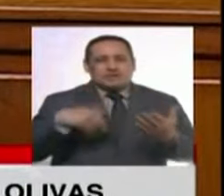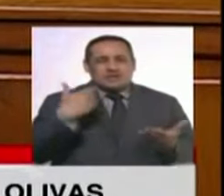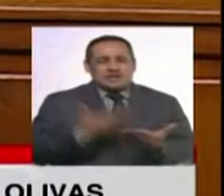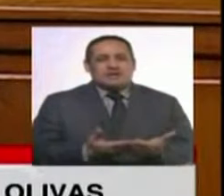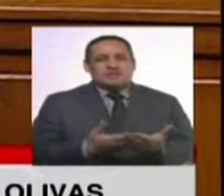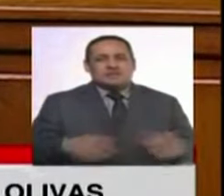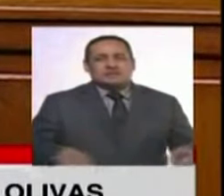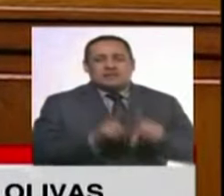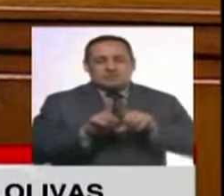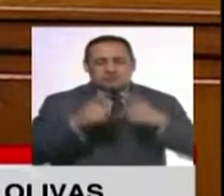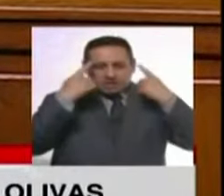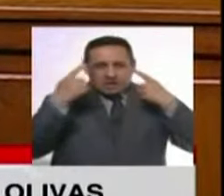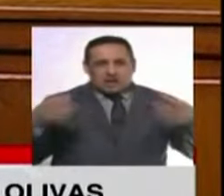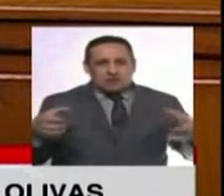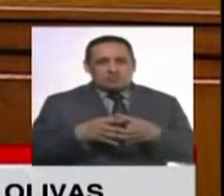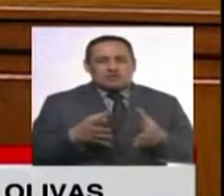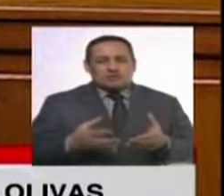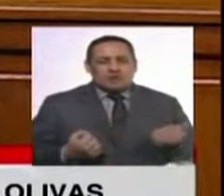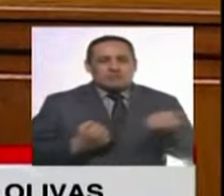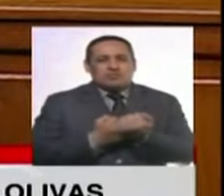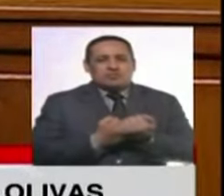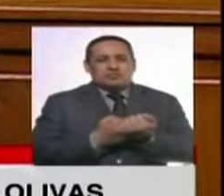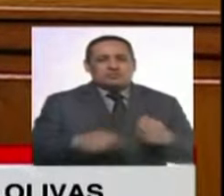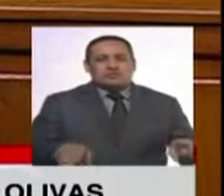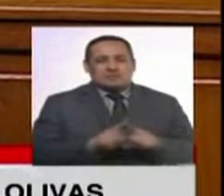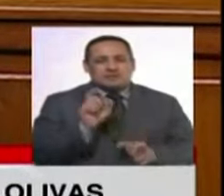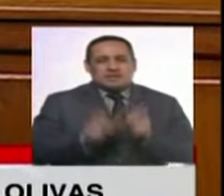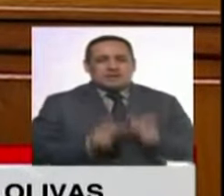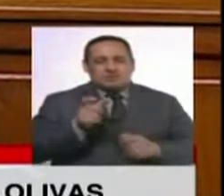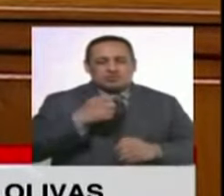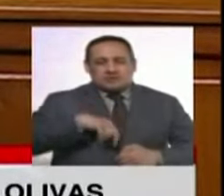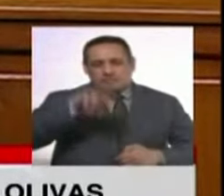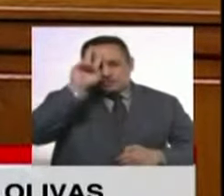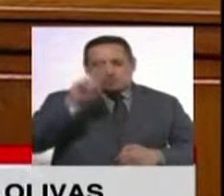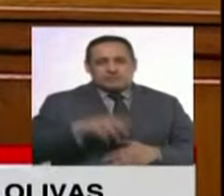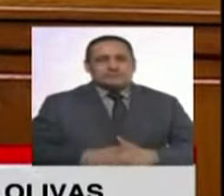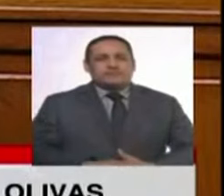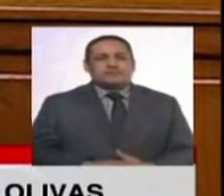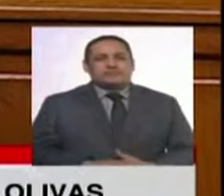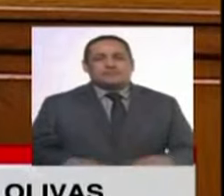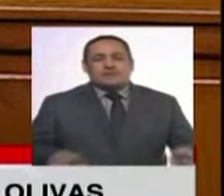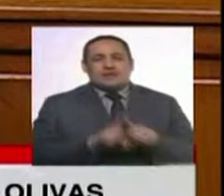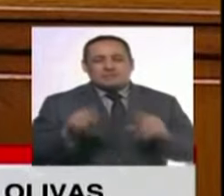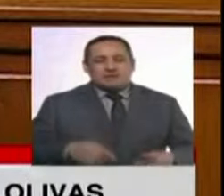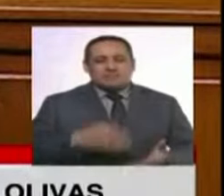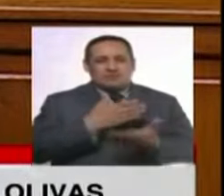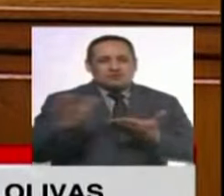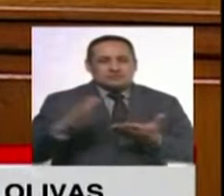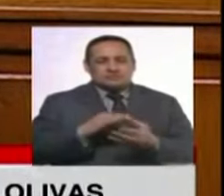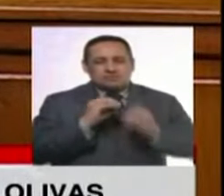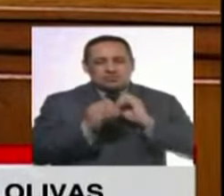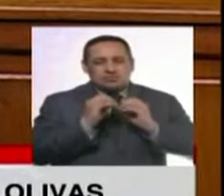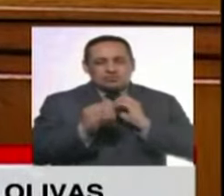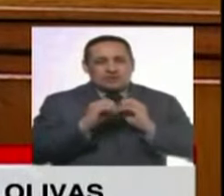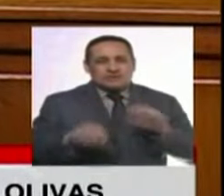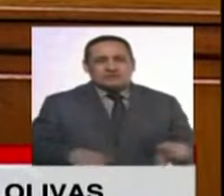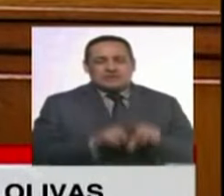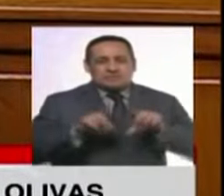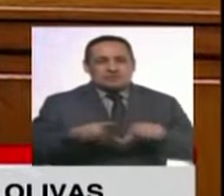a un consenso En beneficio del pueblo peruano remover y reestructurar